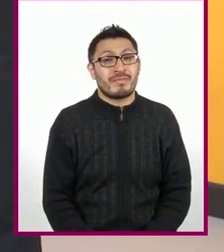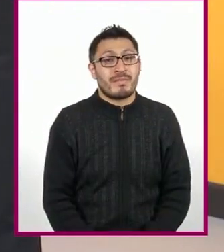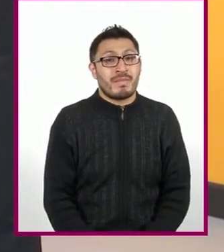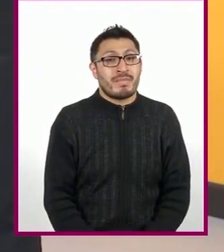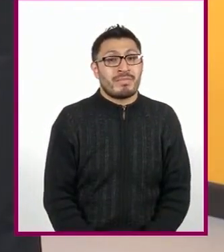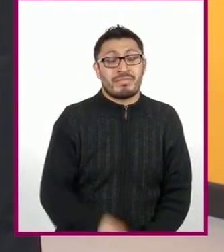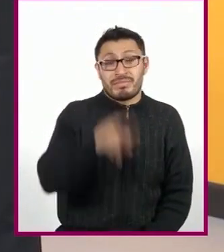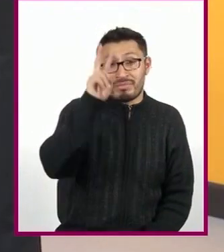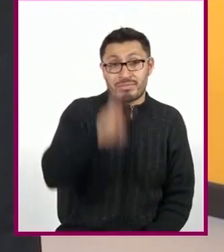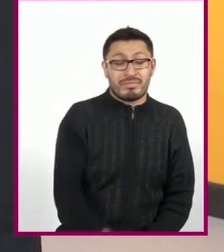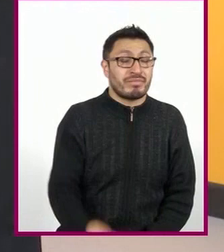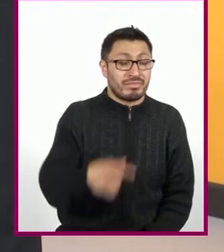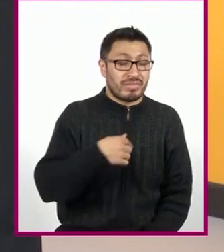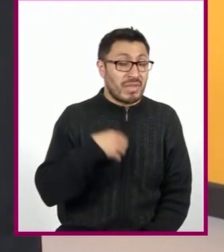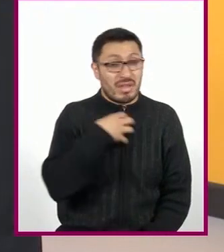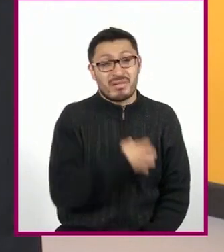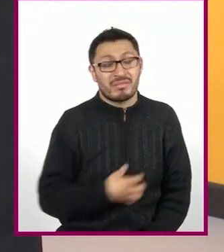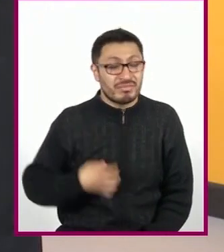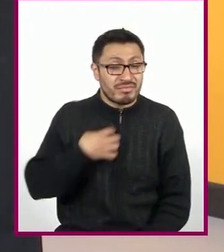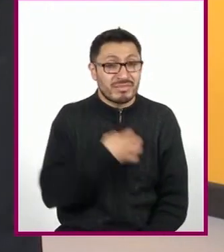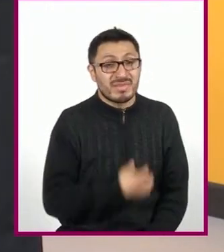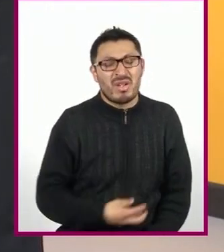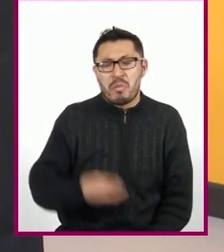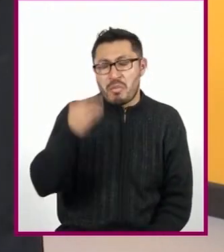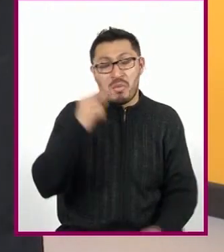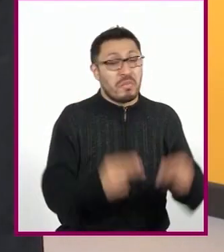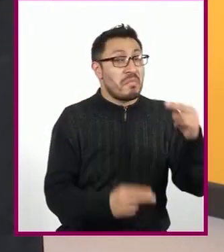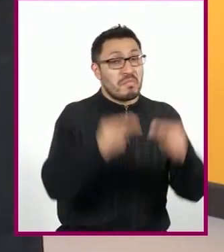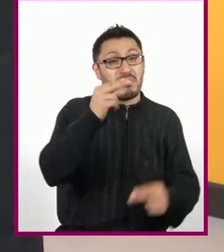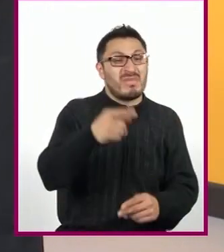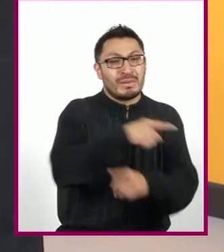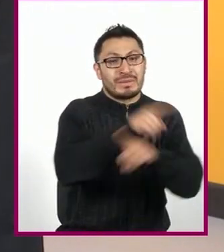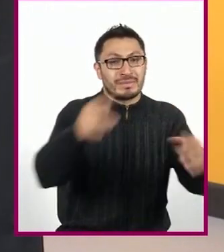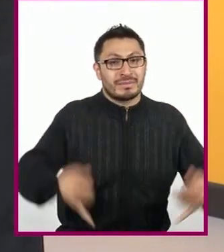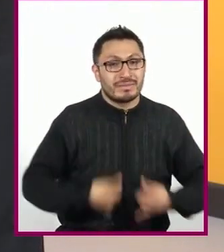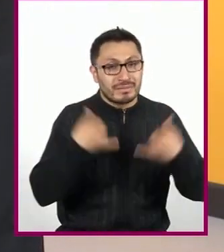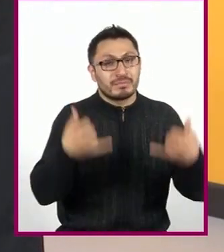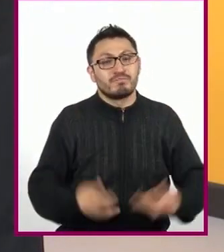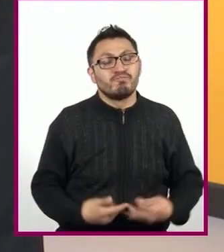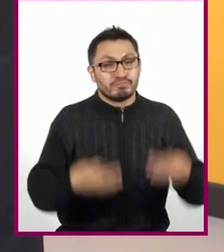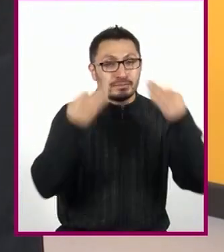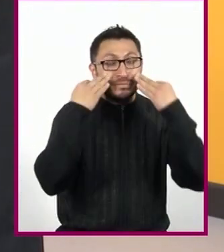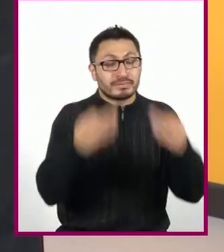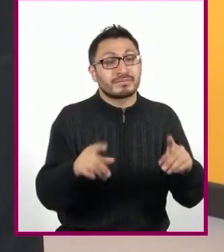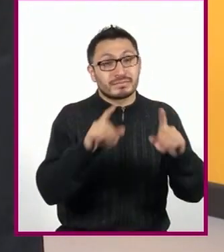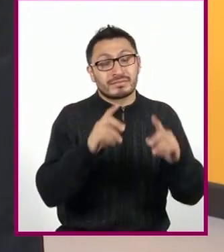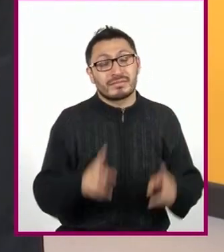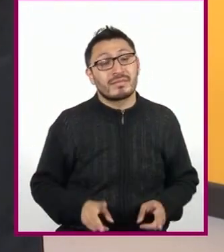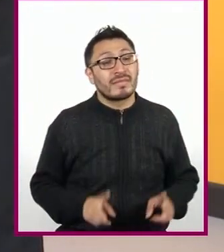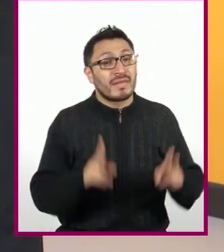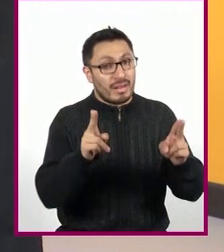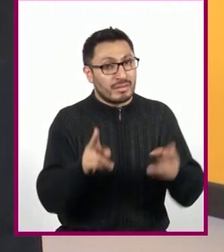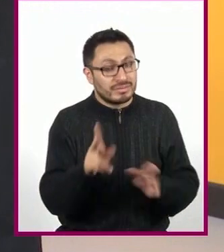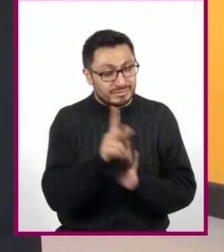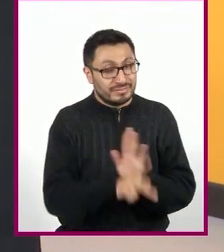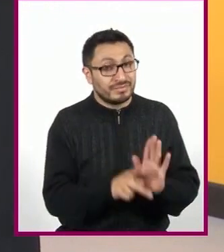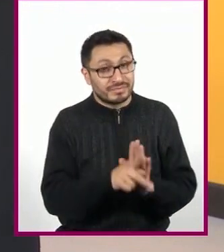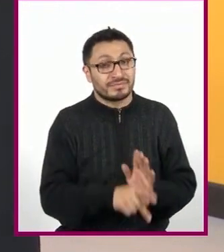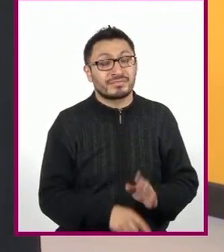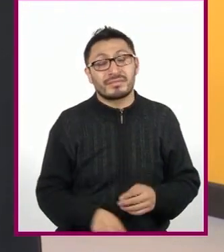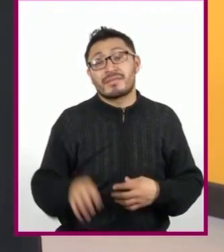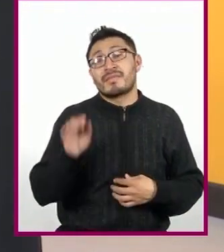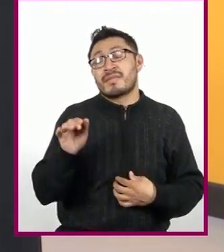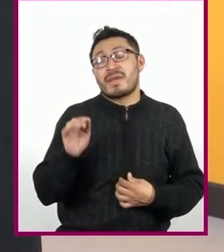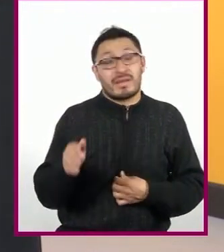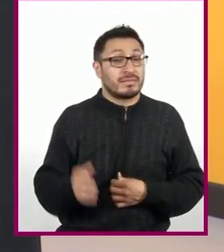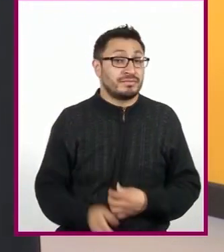De verdad, estoy muy complacido con el nivel que los jóvenes han mostrado en las cápsulas anteriores. Profesor